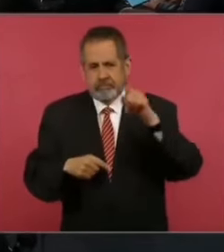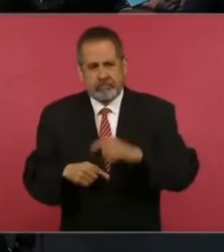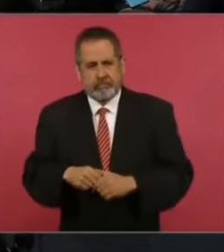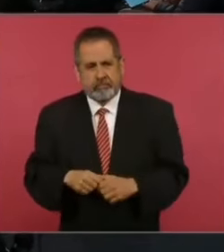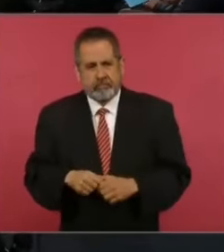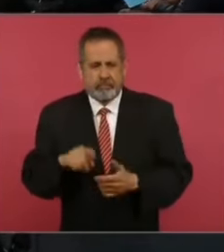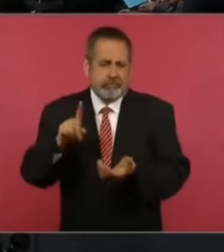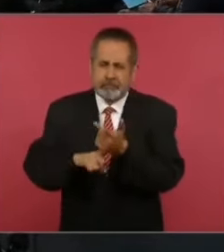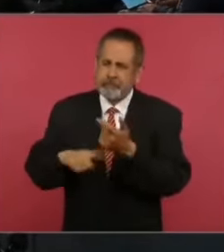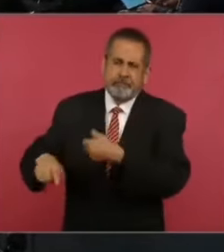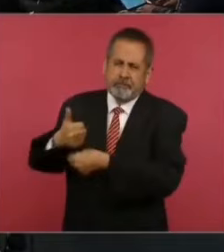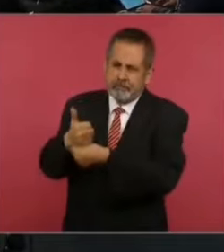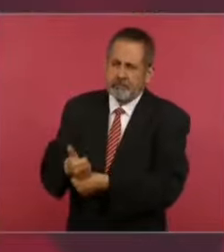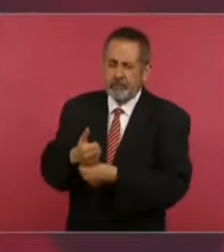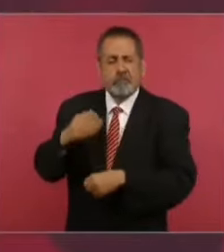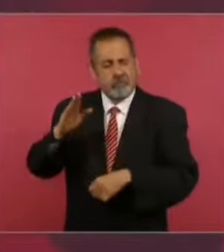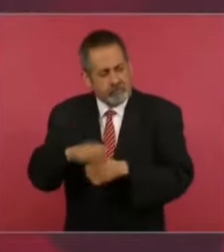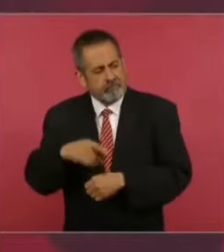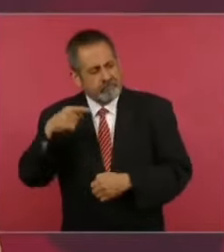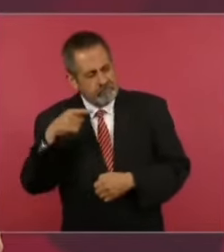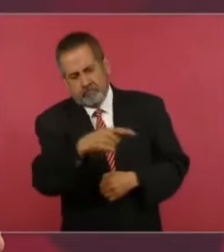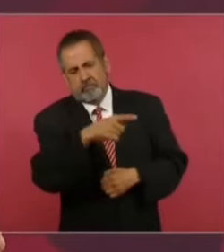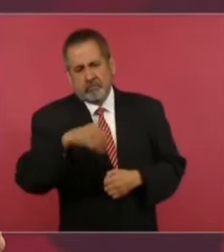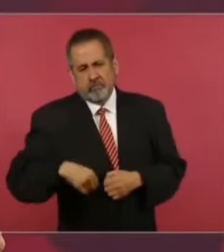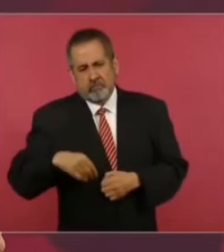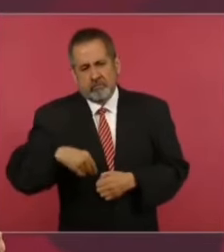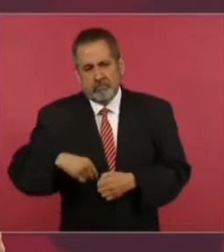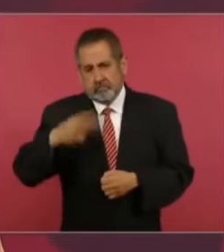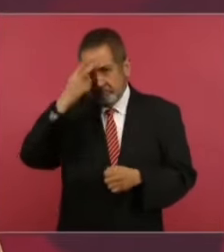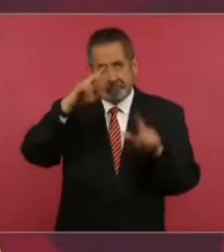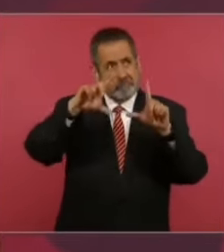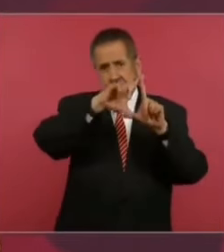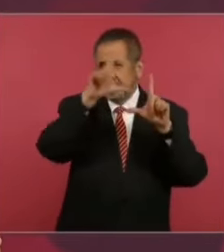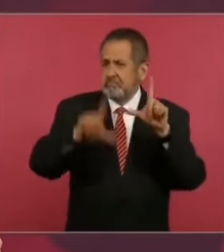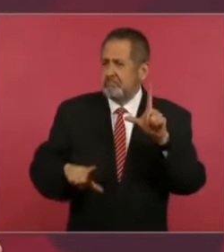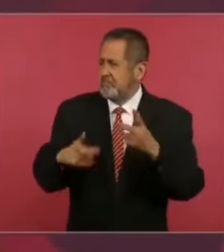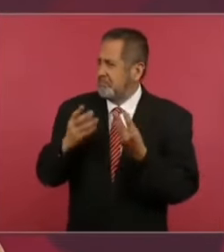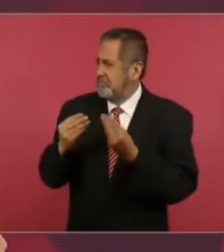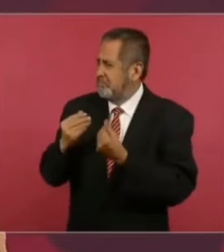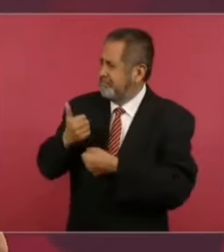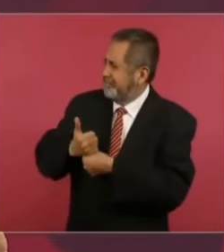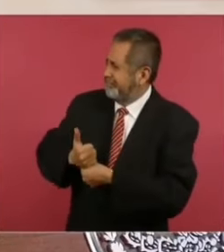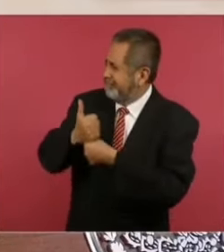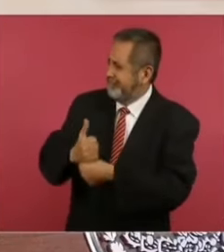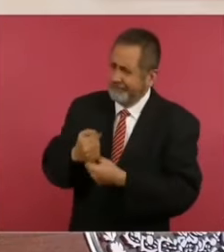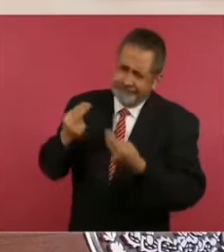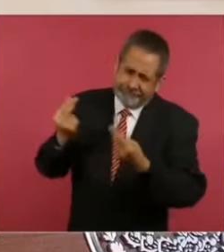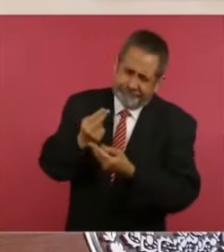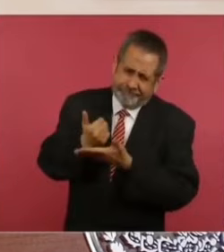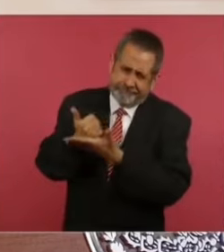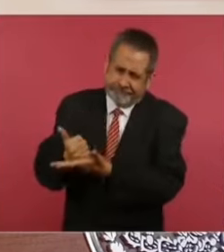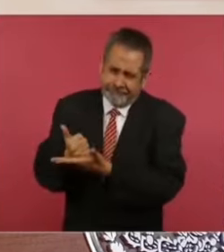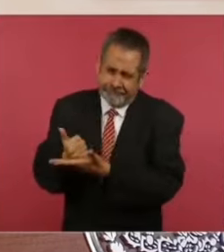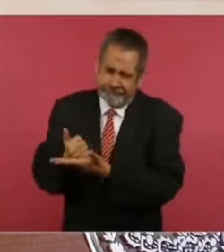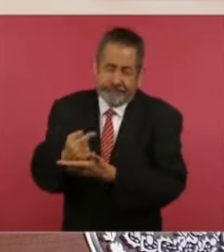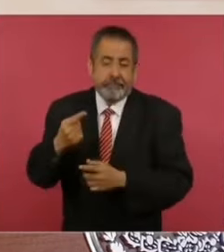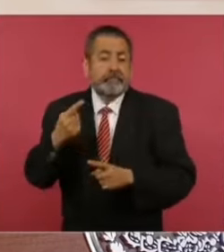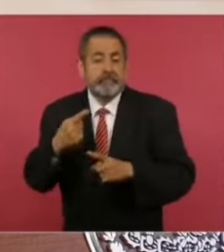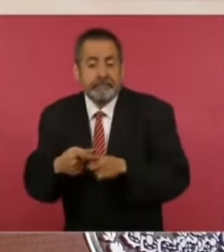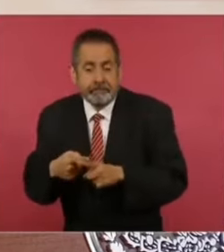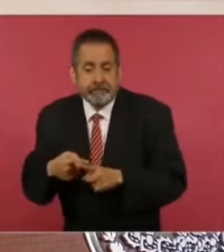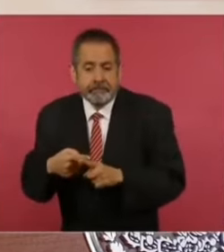que hay damnificados en nuestro país, muchos, muchos, muchos que requieren ayuda, pero por el